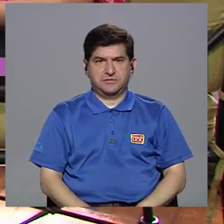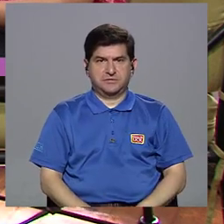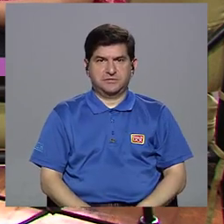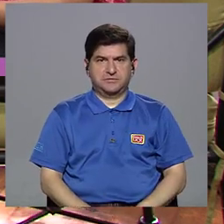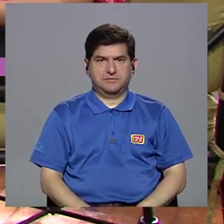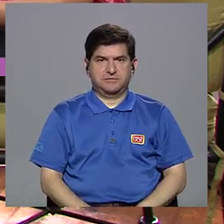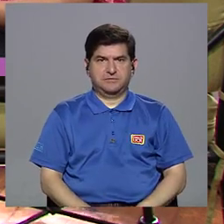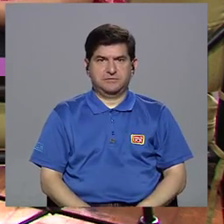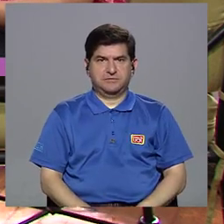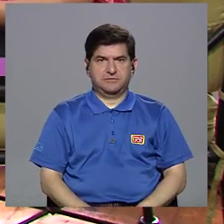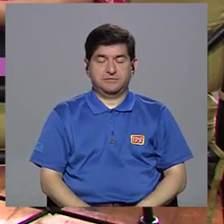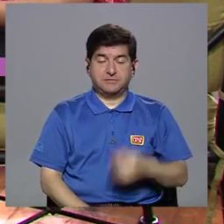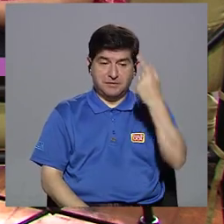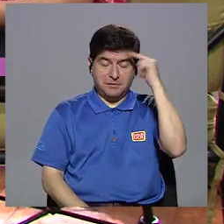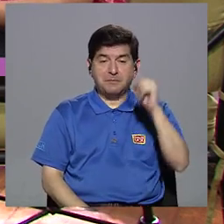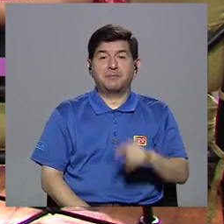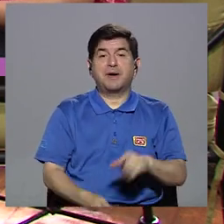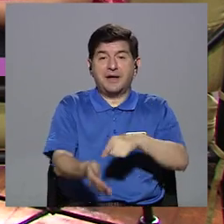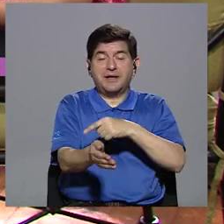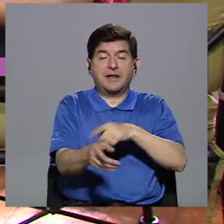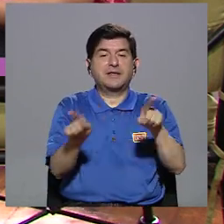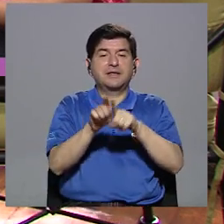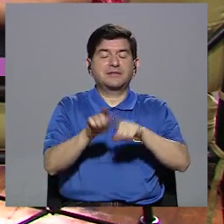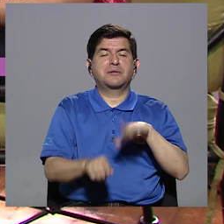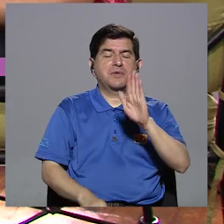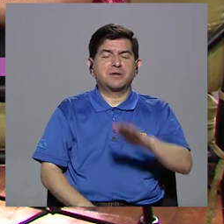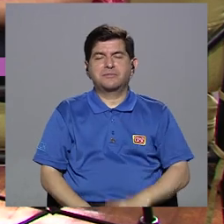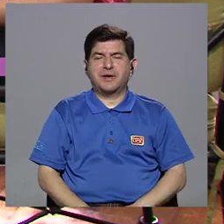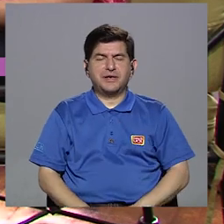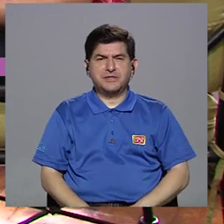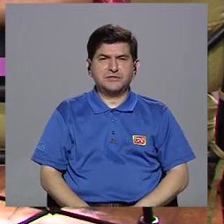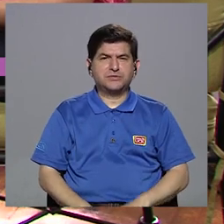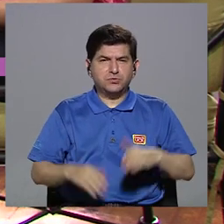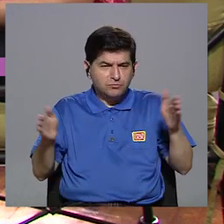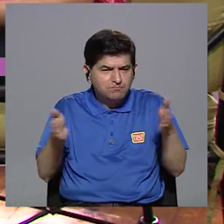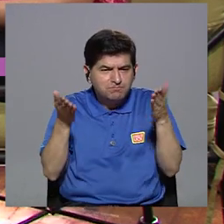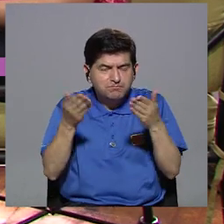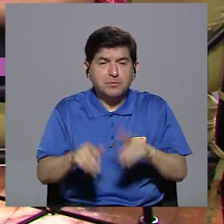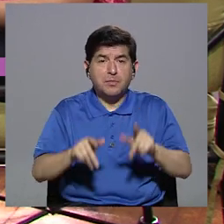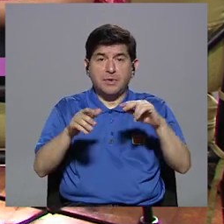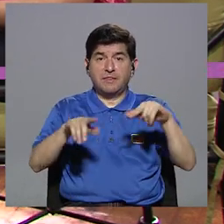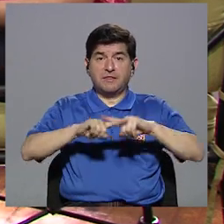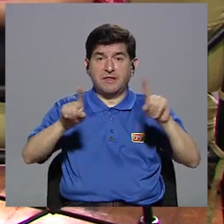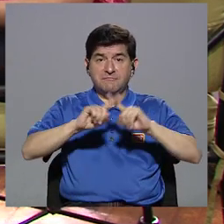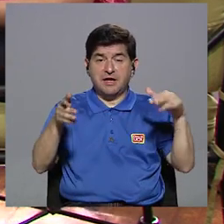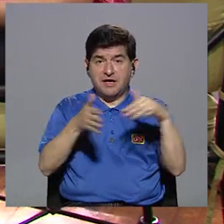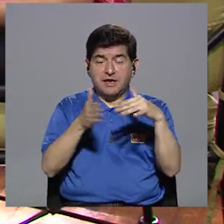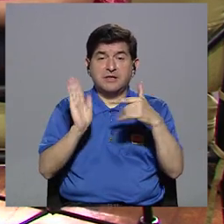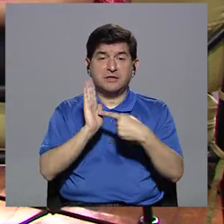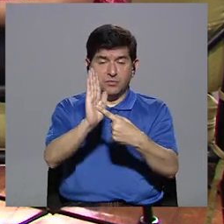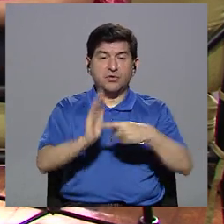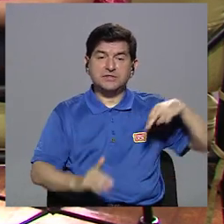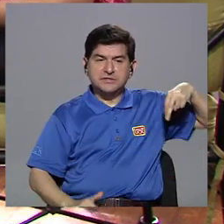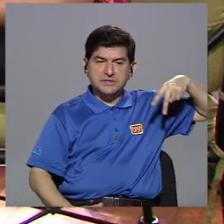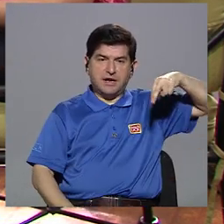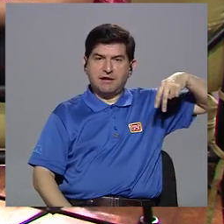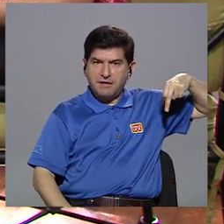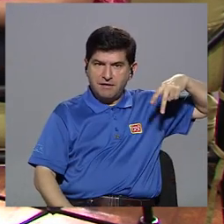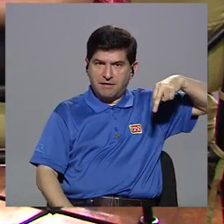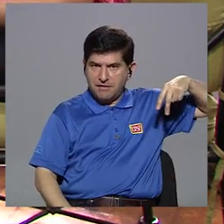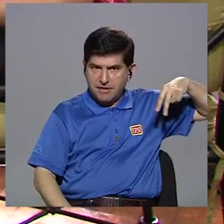para la diabetes para el ánimo es decir ahora hay muchos estudios que muestran que caminar